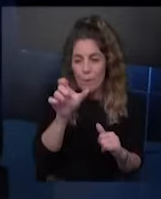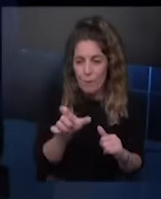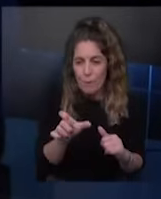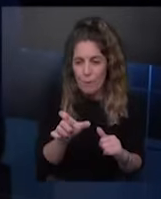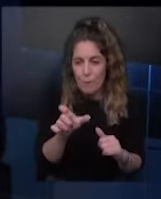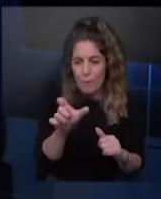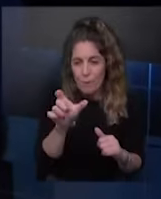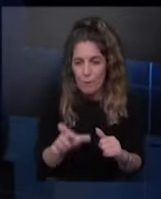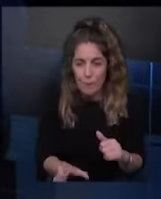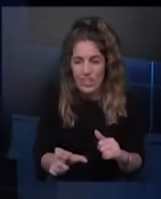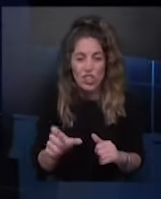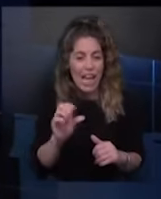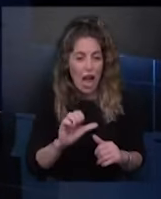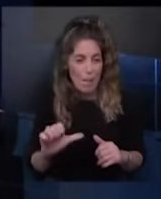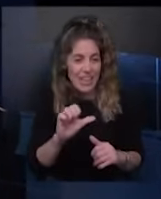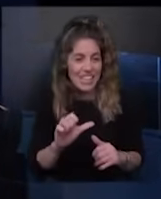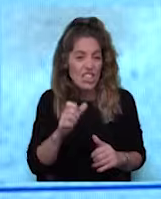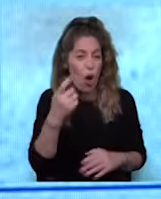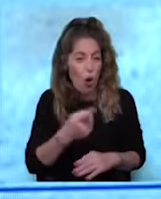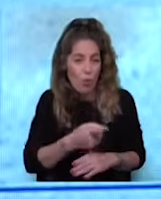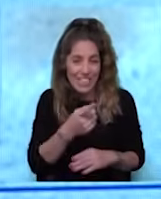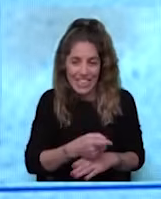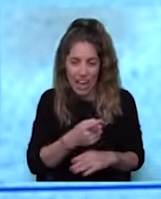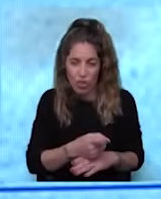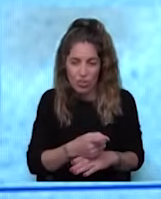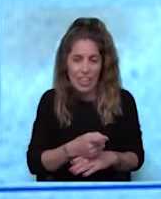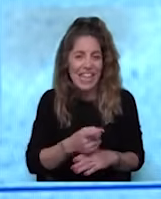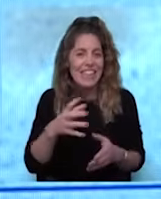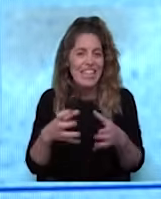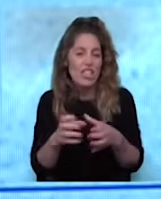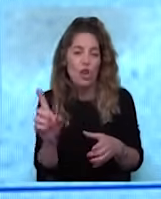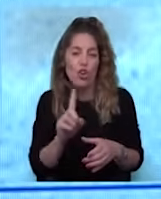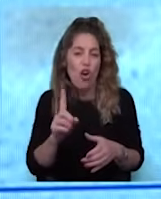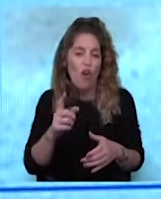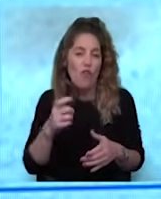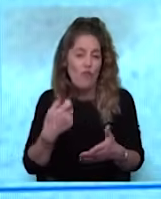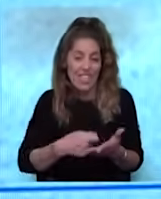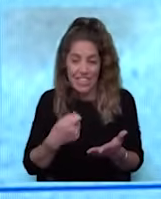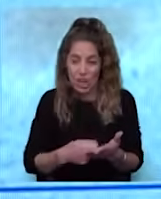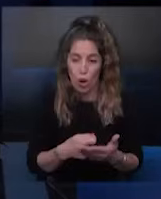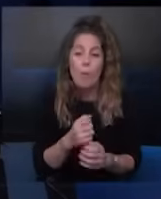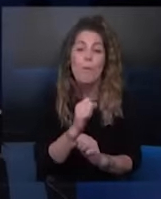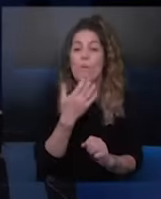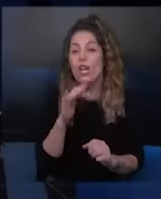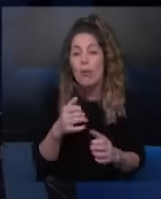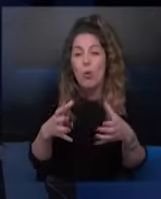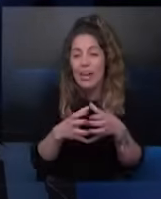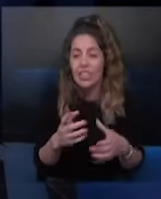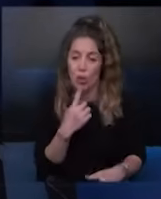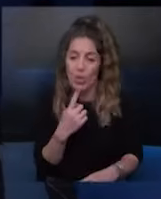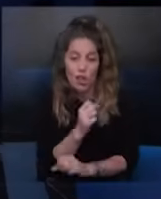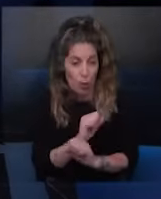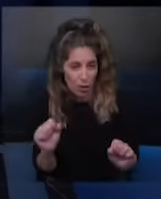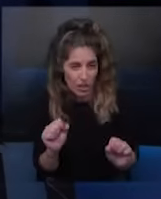obligados inscripción de sujetos obligados del sector no financiero un partido político podría estar incluido eso y dentro de